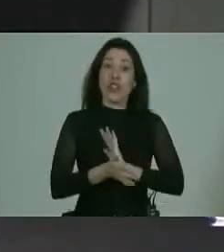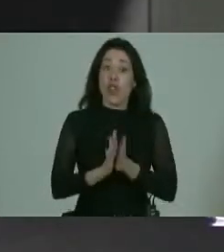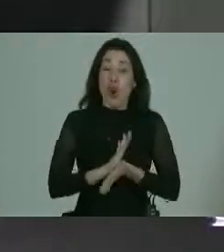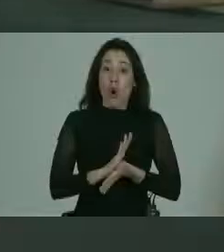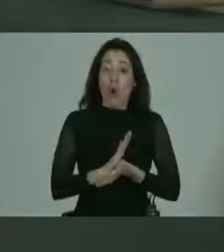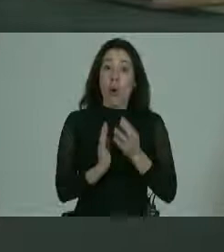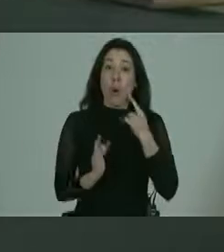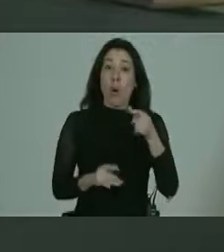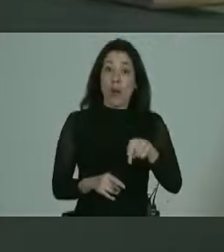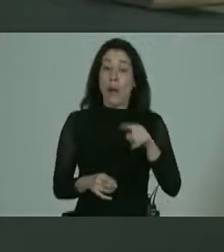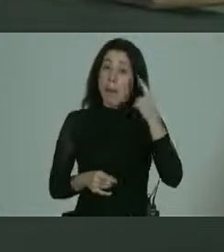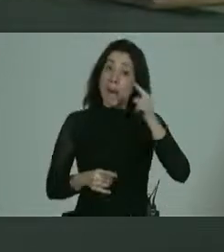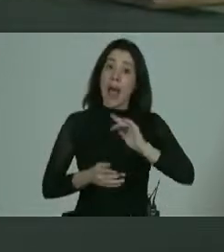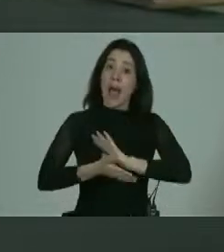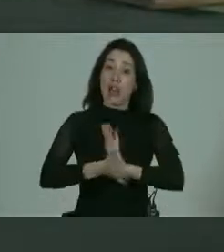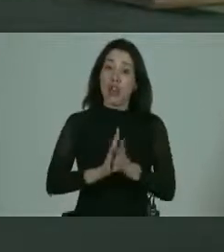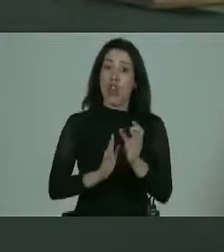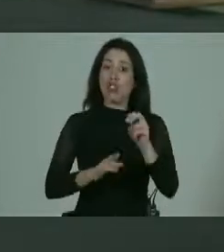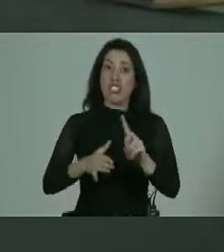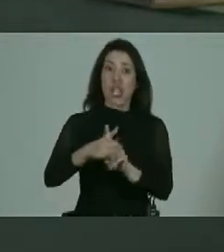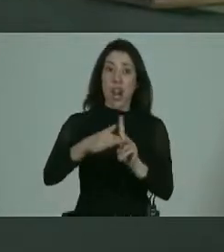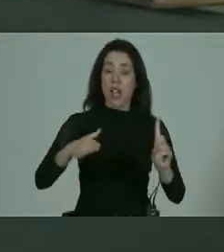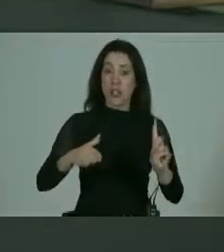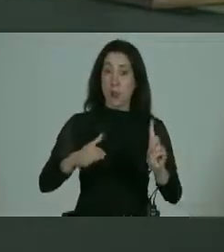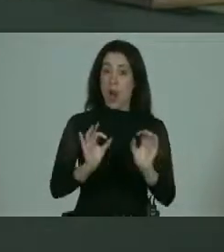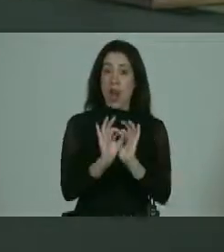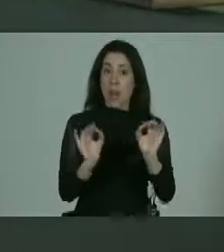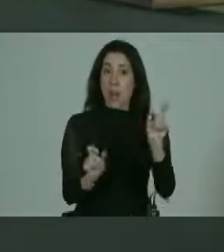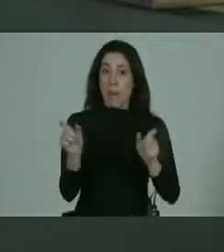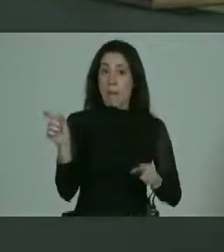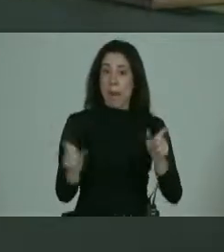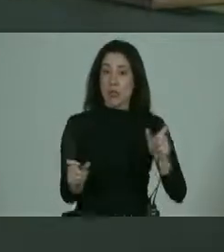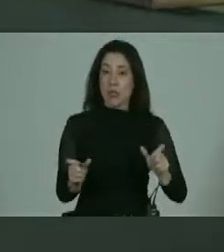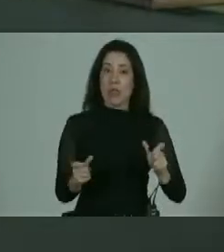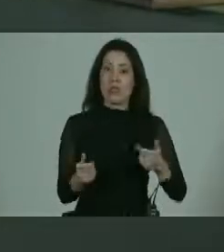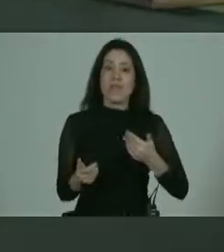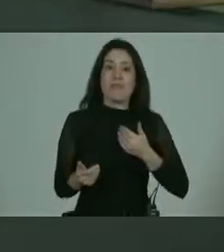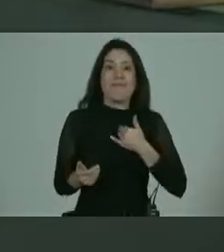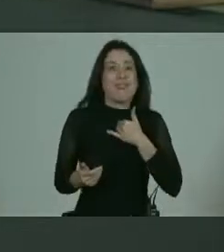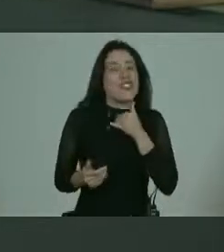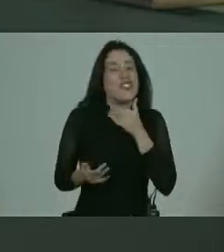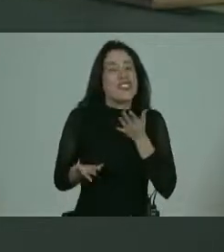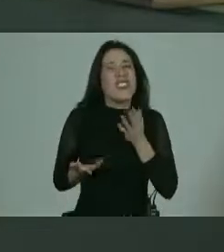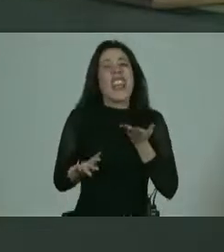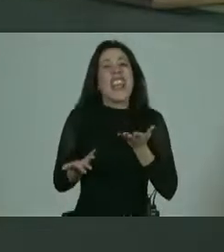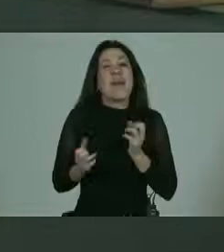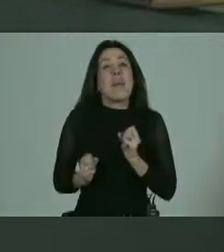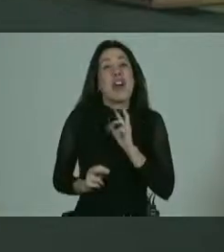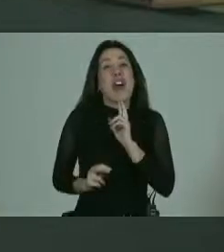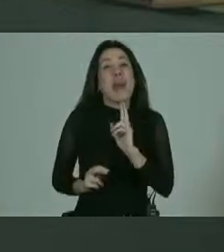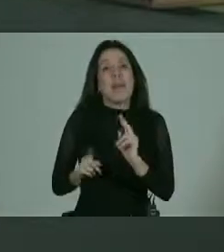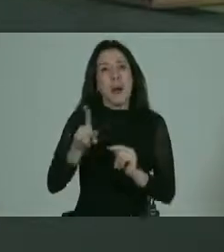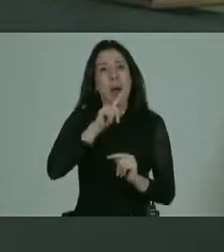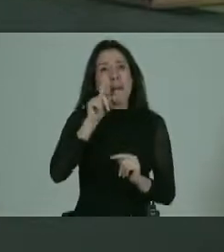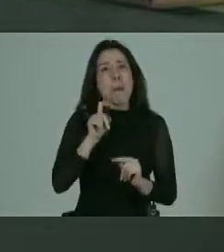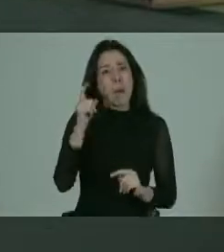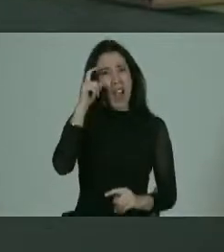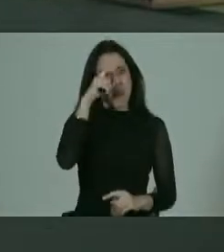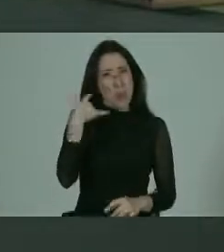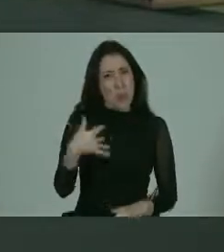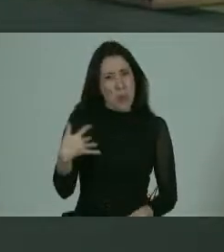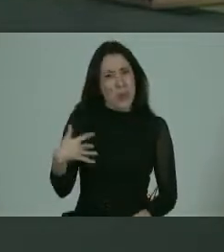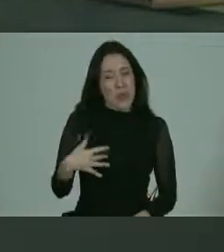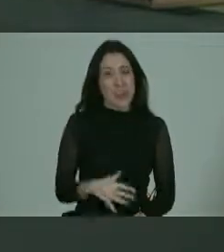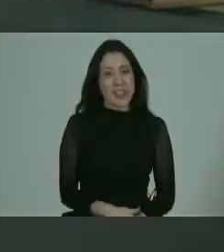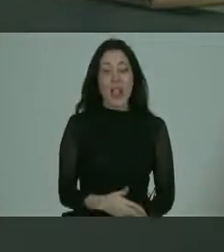porque son para todos sin excluir a nadie entonces no sé no sé exactamente qué responderle me hace una pregunta muy